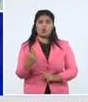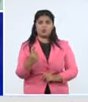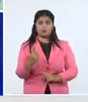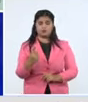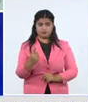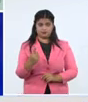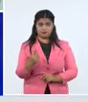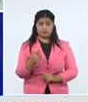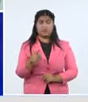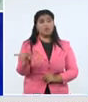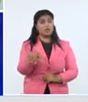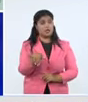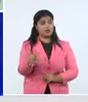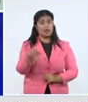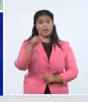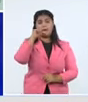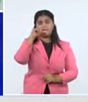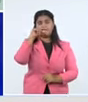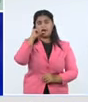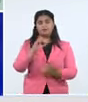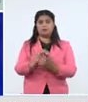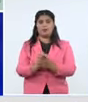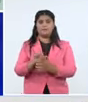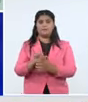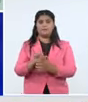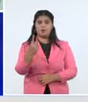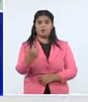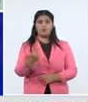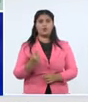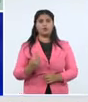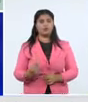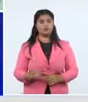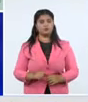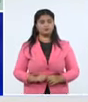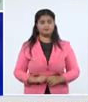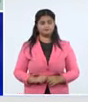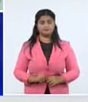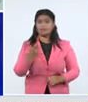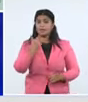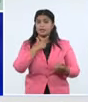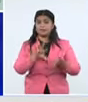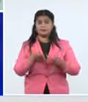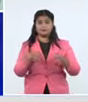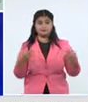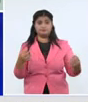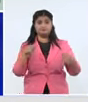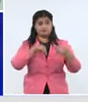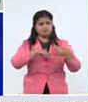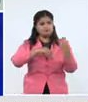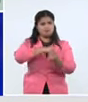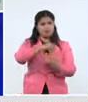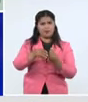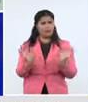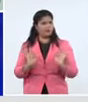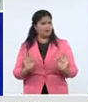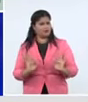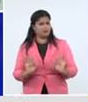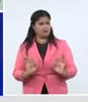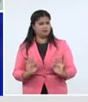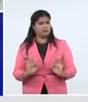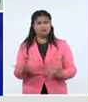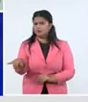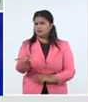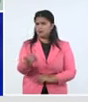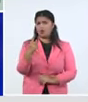igual que los municipios de Bauta y Mariel. Hoy hay mucha variación con un caso más en relación con la